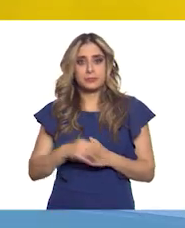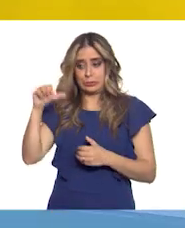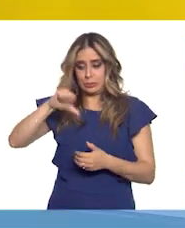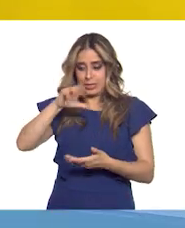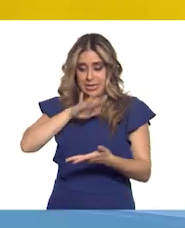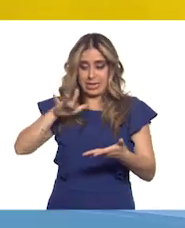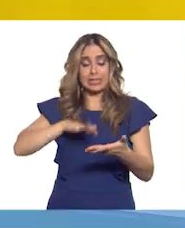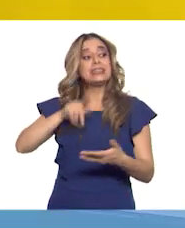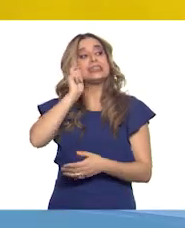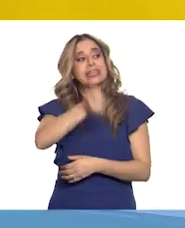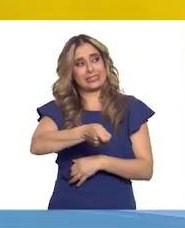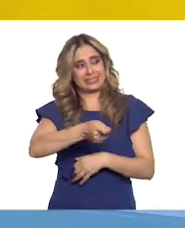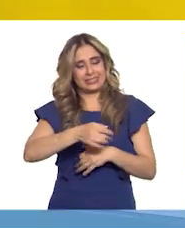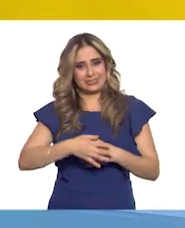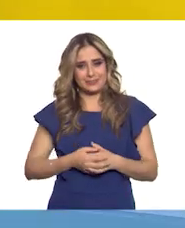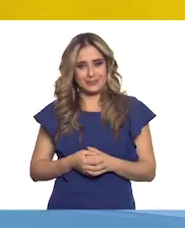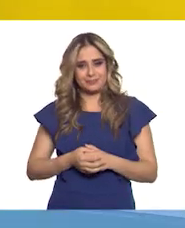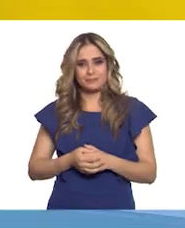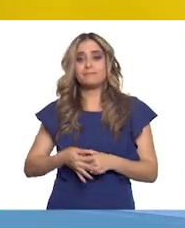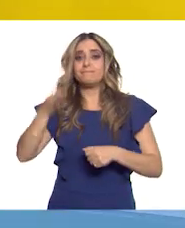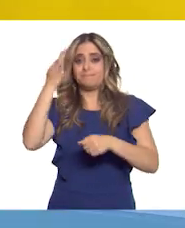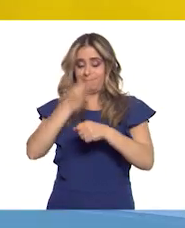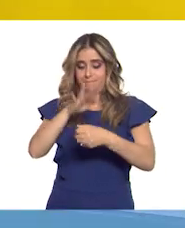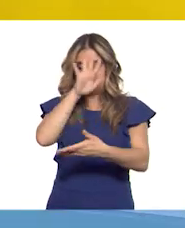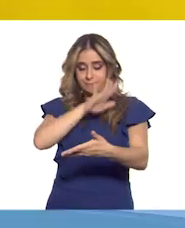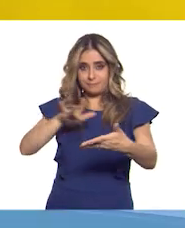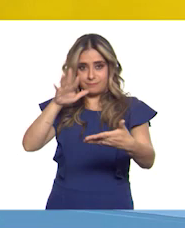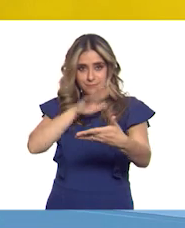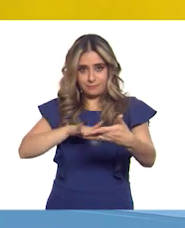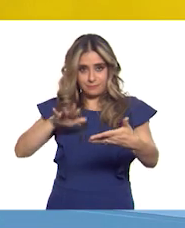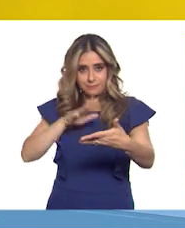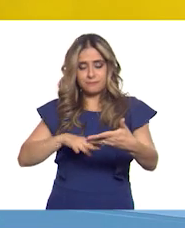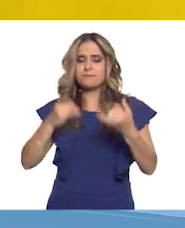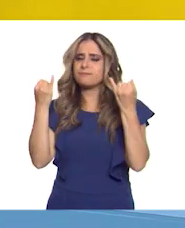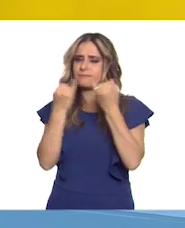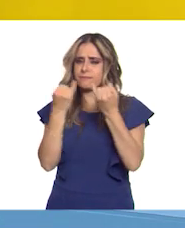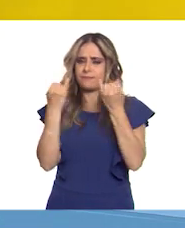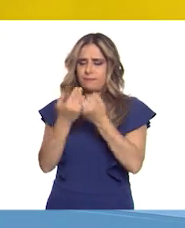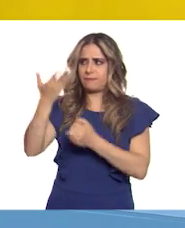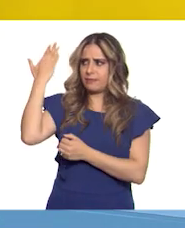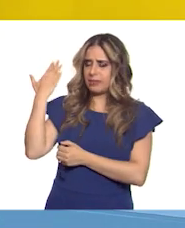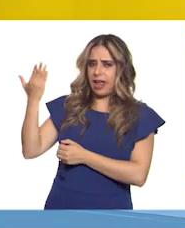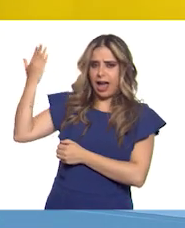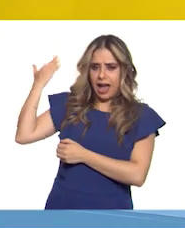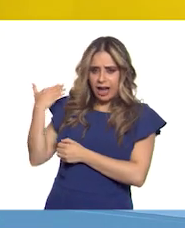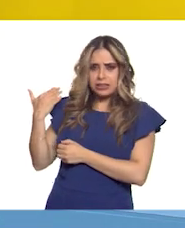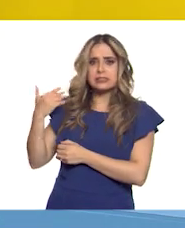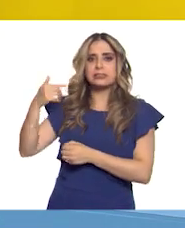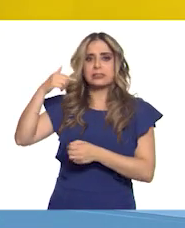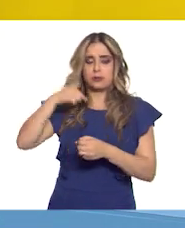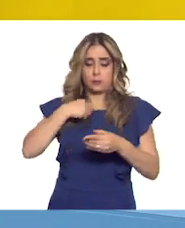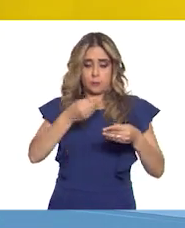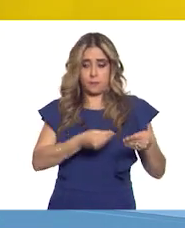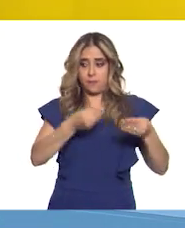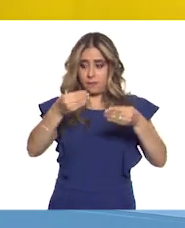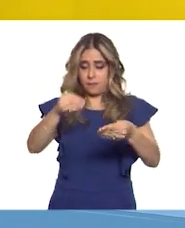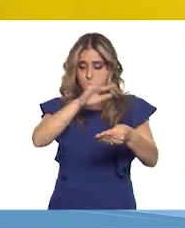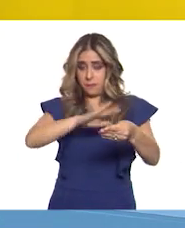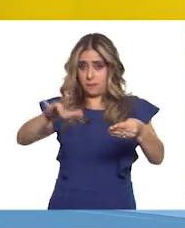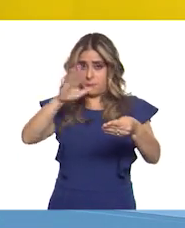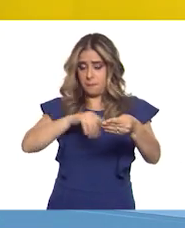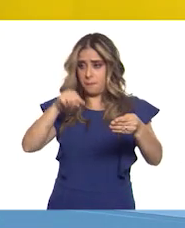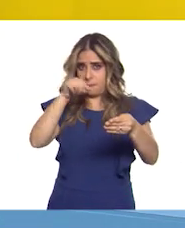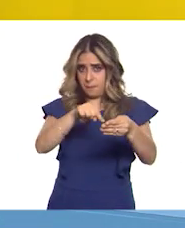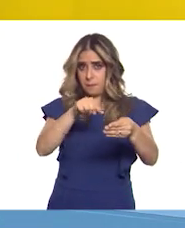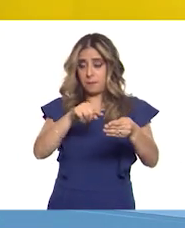hoy? Bueno, María, pues vamos a pasar a nuestra lectura y como en otras ocasiones, pues no trabajaremos con este texto que te voy a leer,